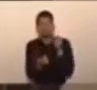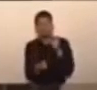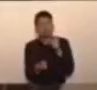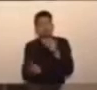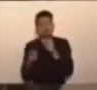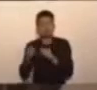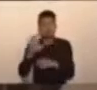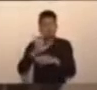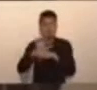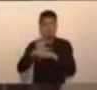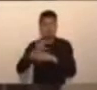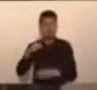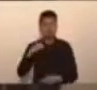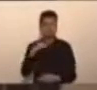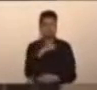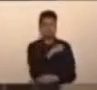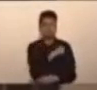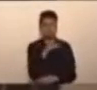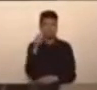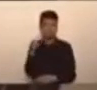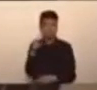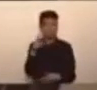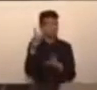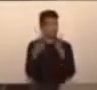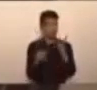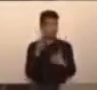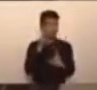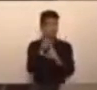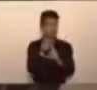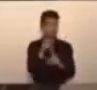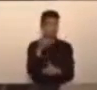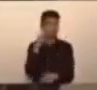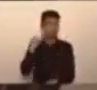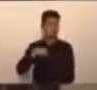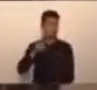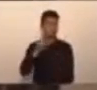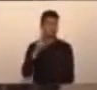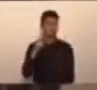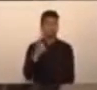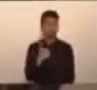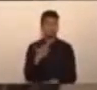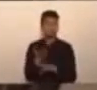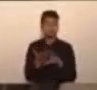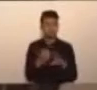financiando entidades privadas, y ese no es el espíritu. Así que